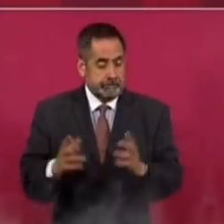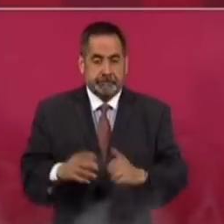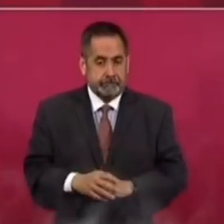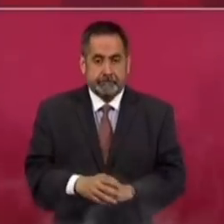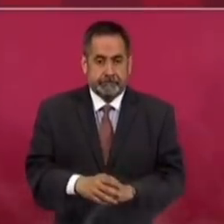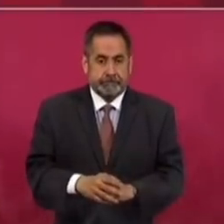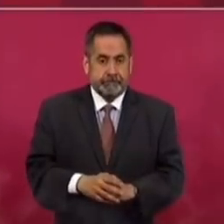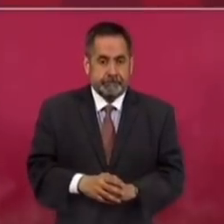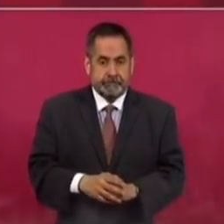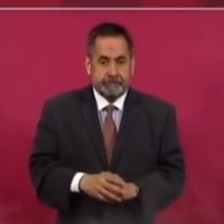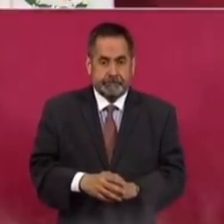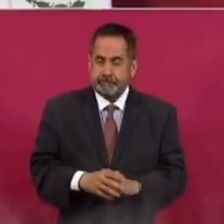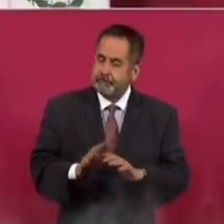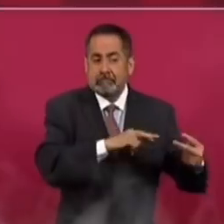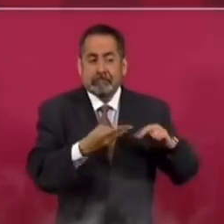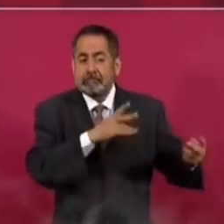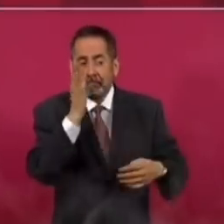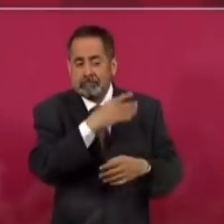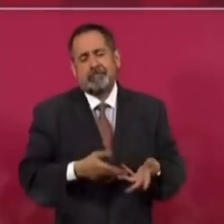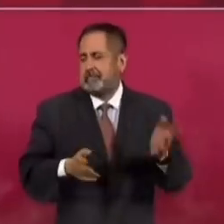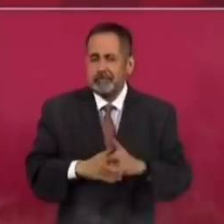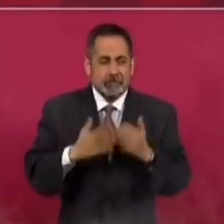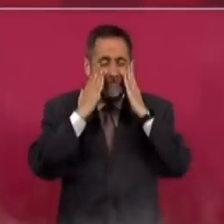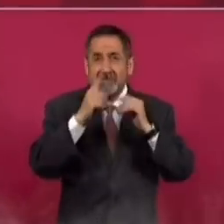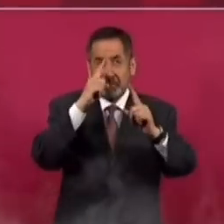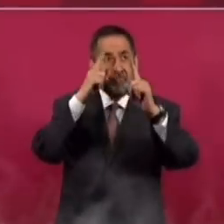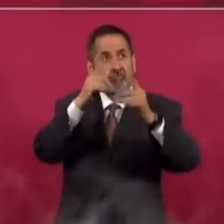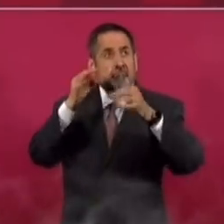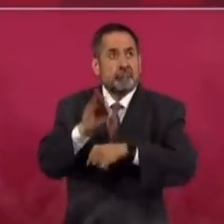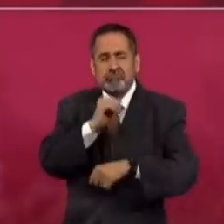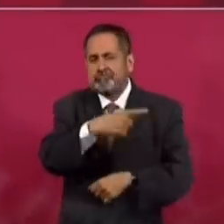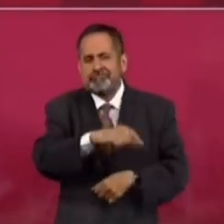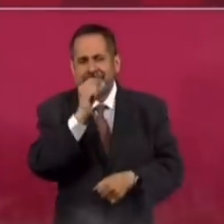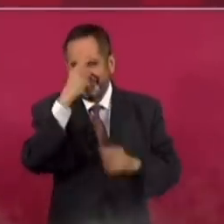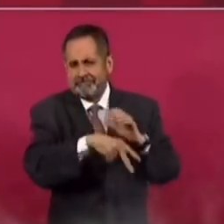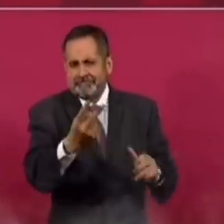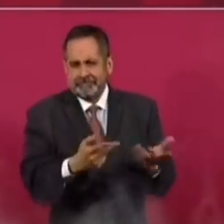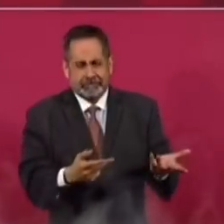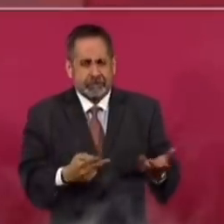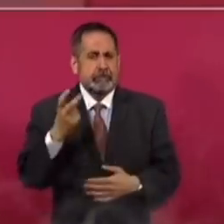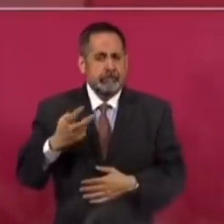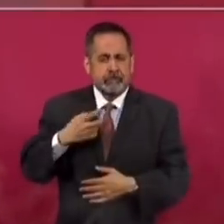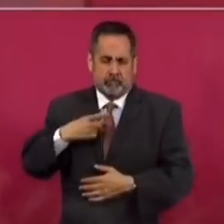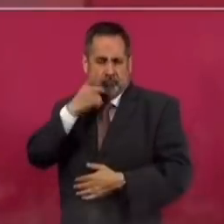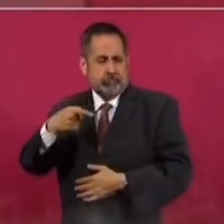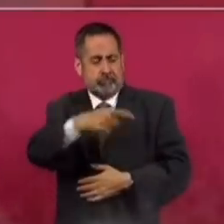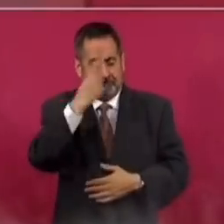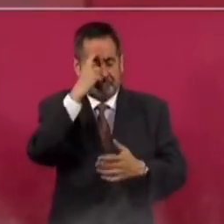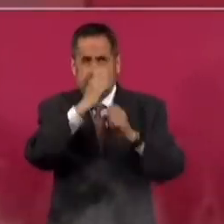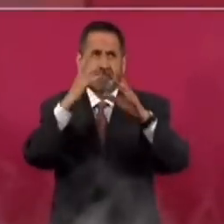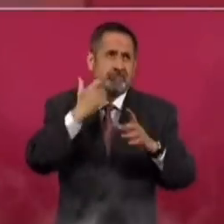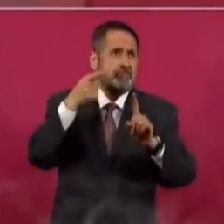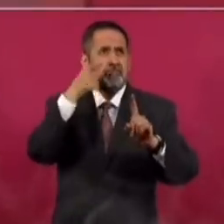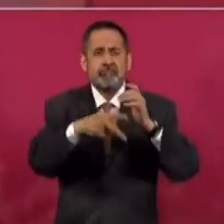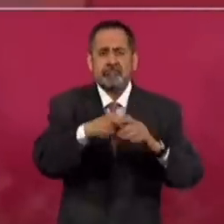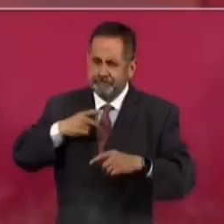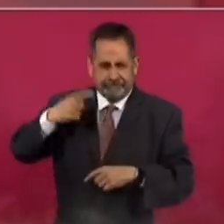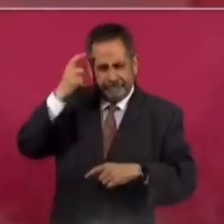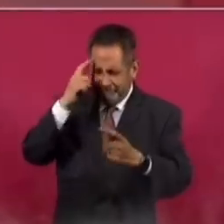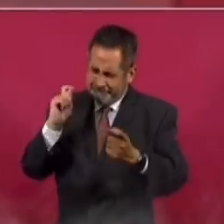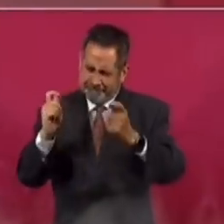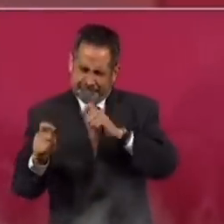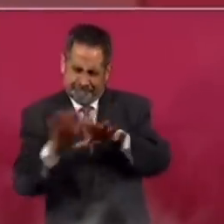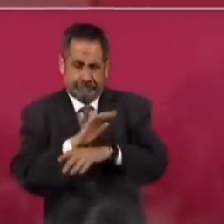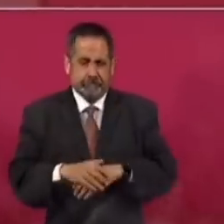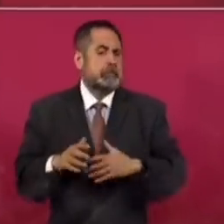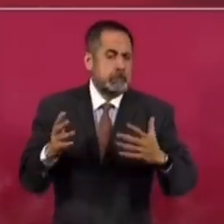Entonces, ya nosotros sabemos eso. Ya cuando no hay ideales, cuando no hay principios, por eso hablo. De que no hay ideologías. Cuando se trata de intereses. Ahora,